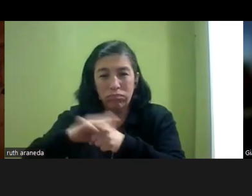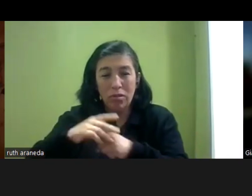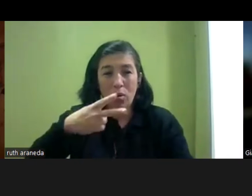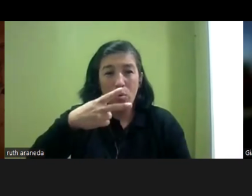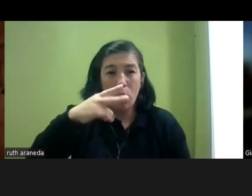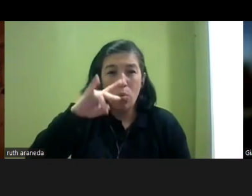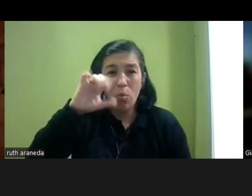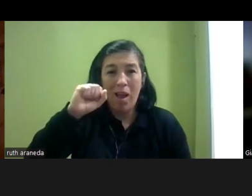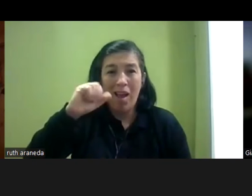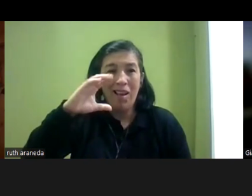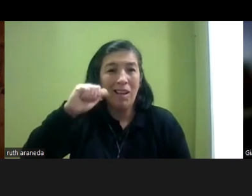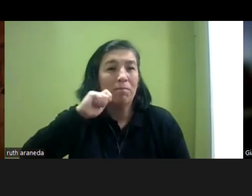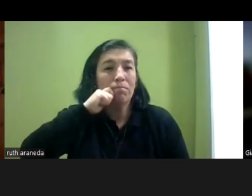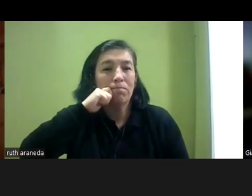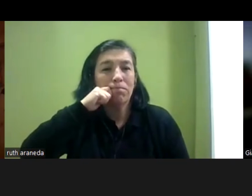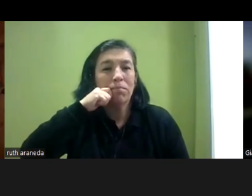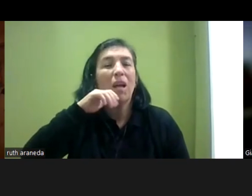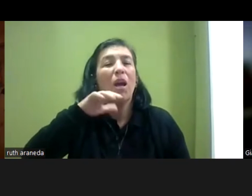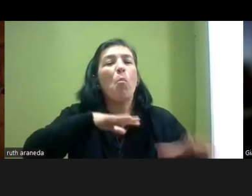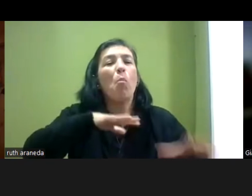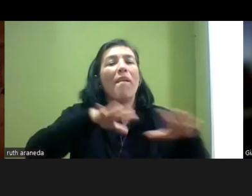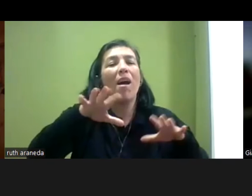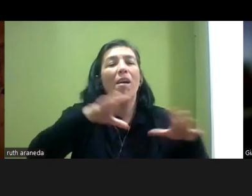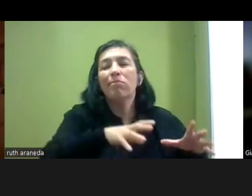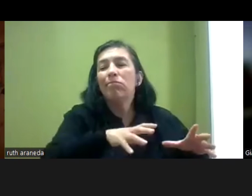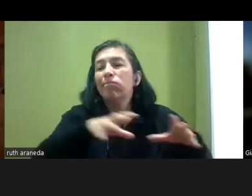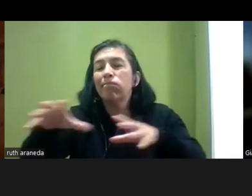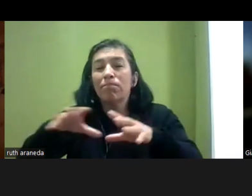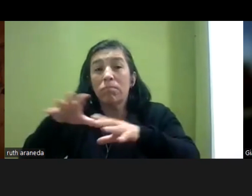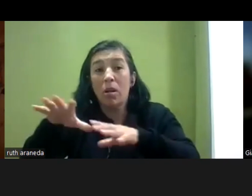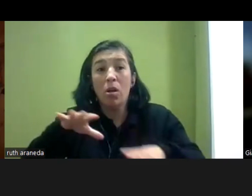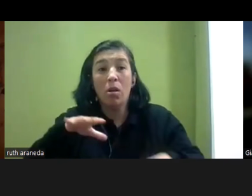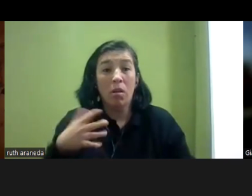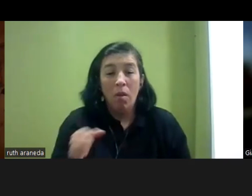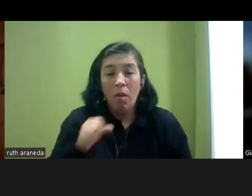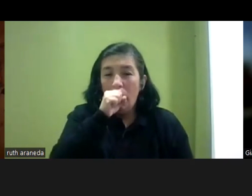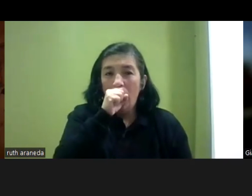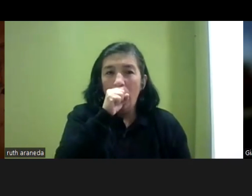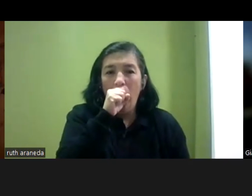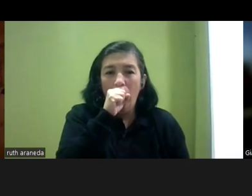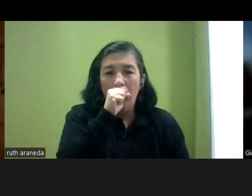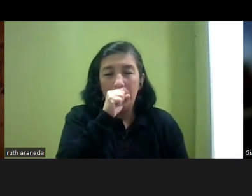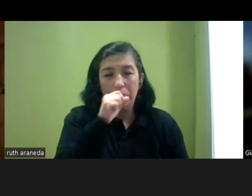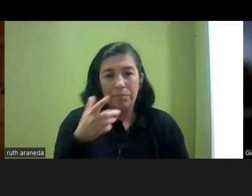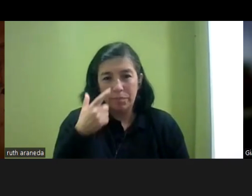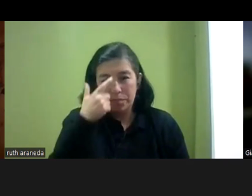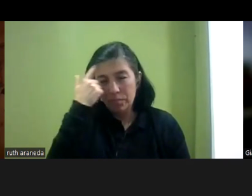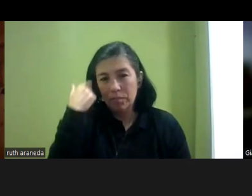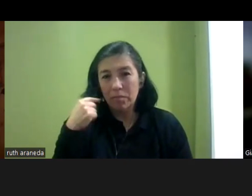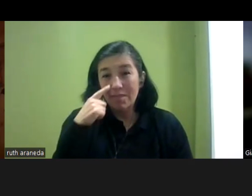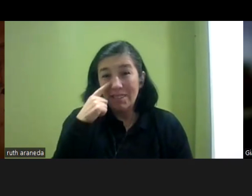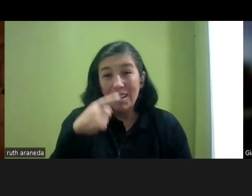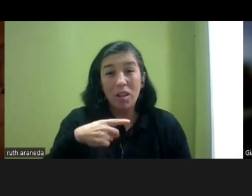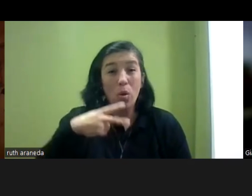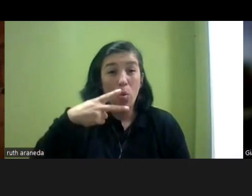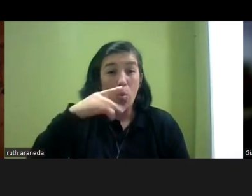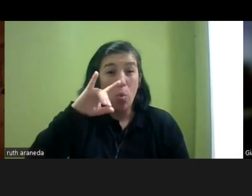que pudiese ser transportable. Eh, y en general, estas huacas